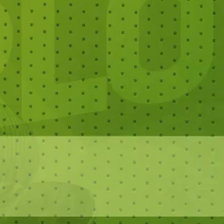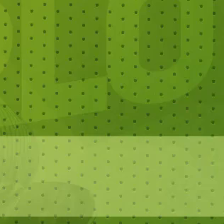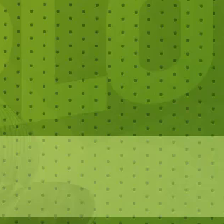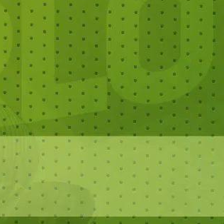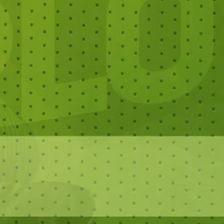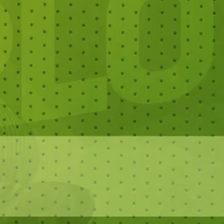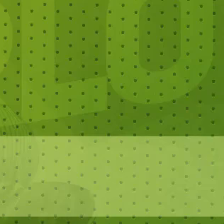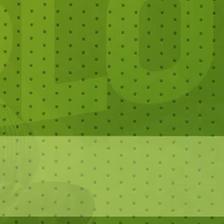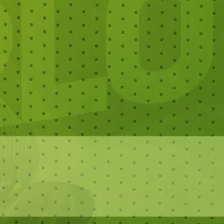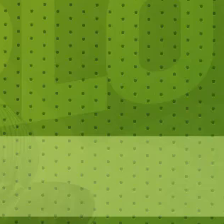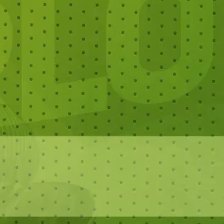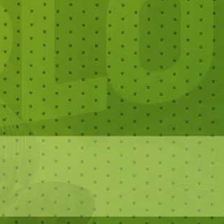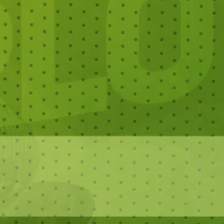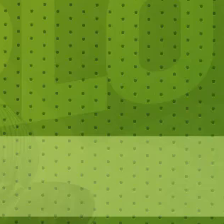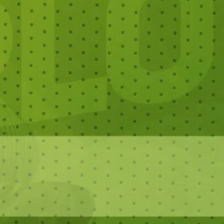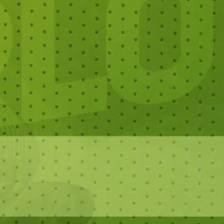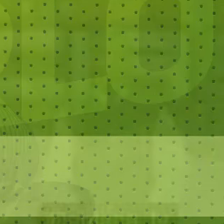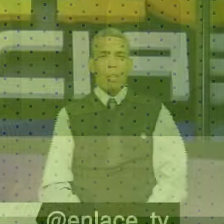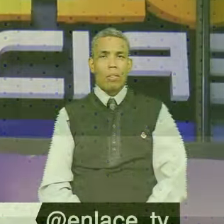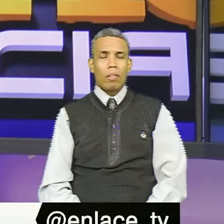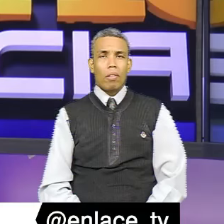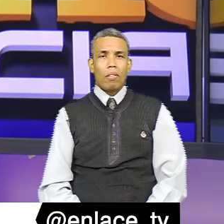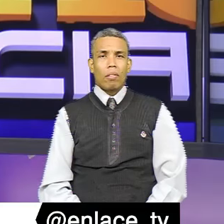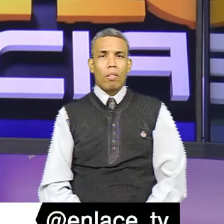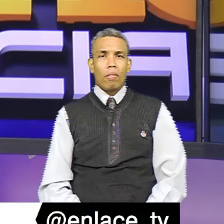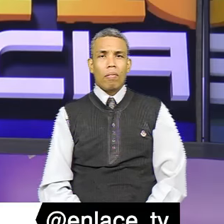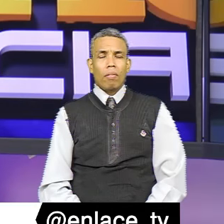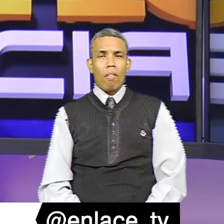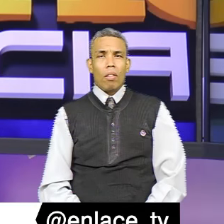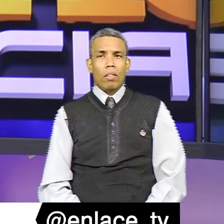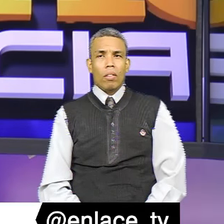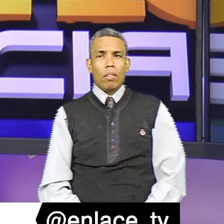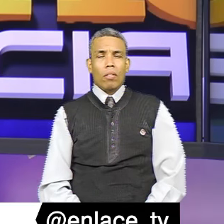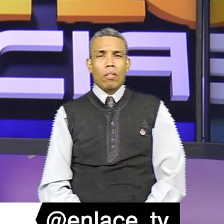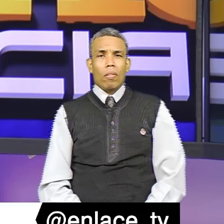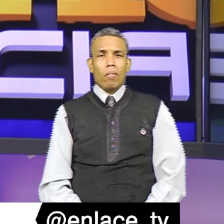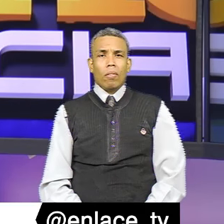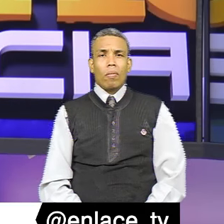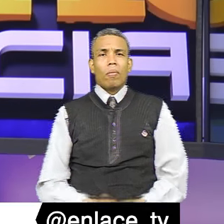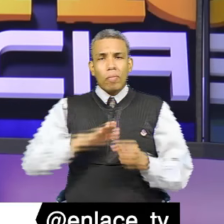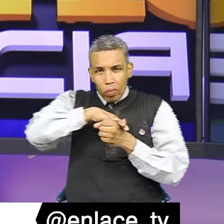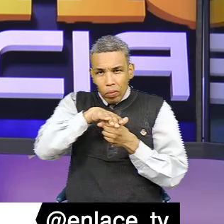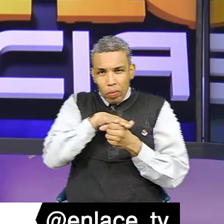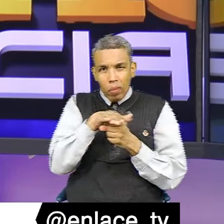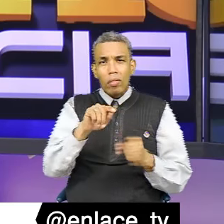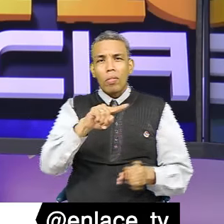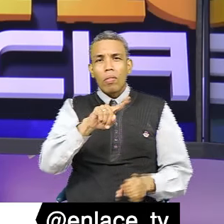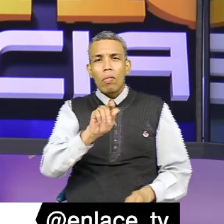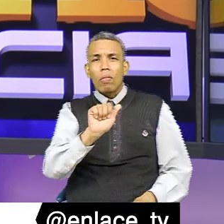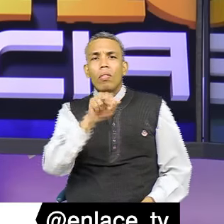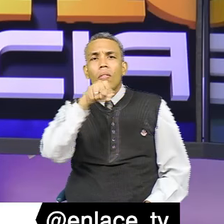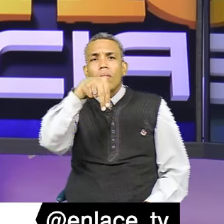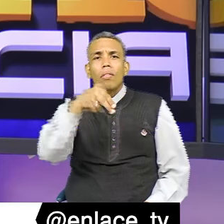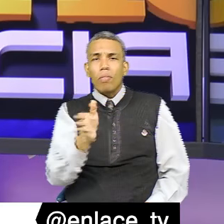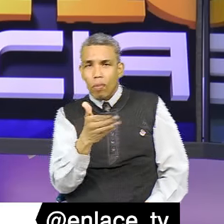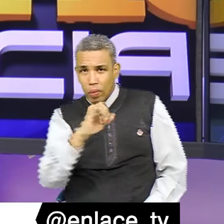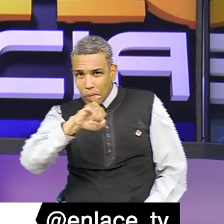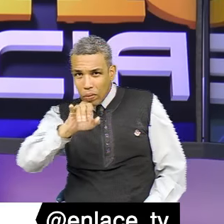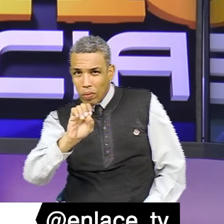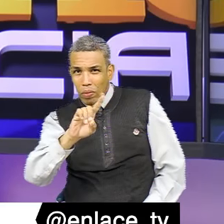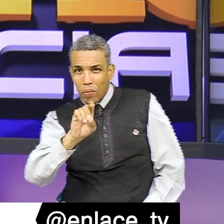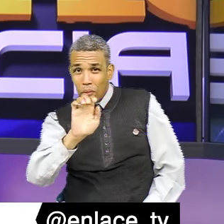622-4724, Instituto Antonio Nariño. Y la comunidad del barrio San José Obrero, al nororiente de nuestra ciudad, denuncia el estado